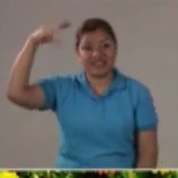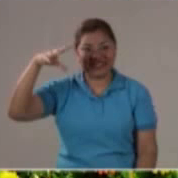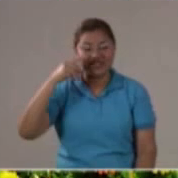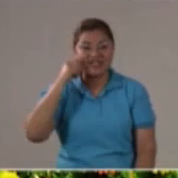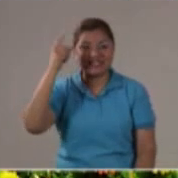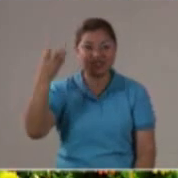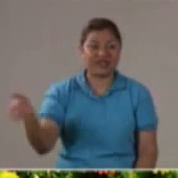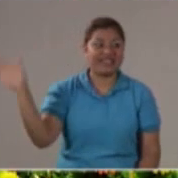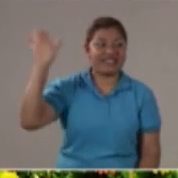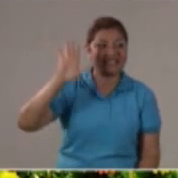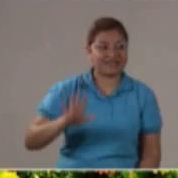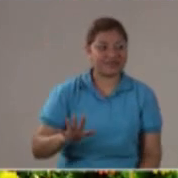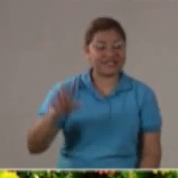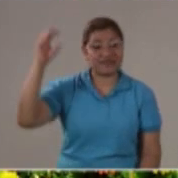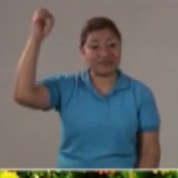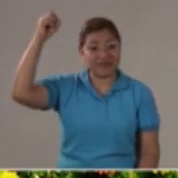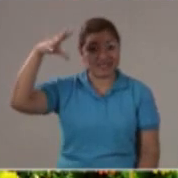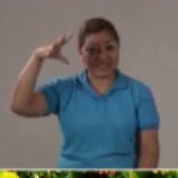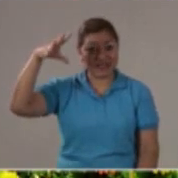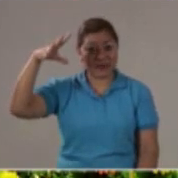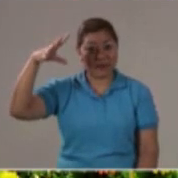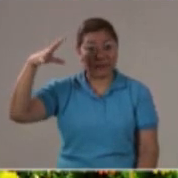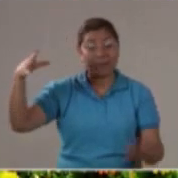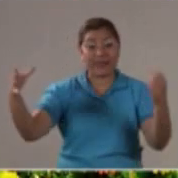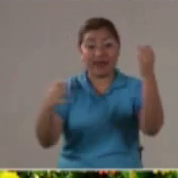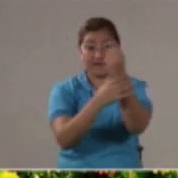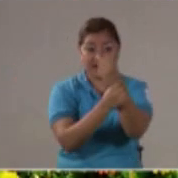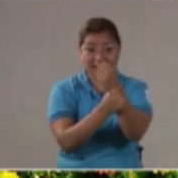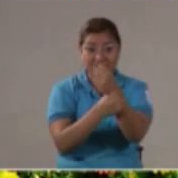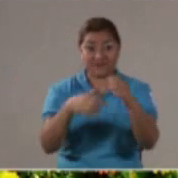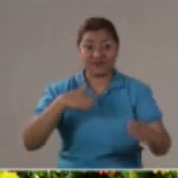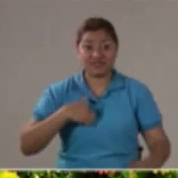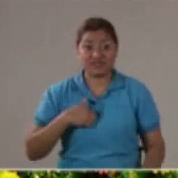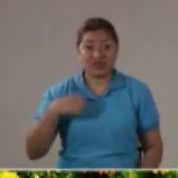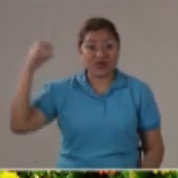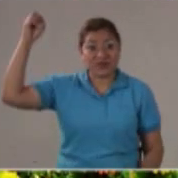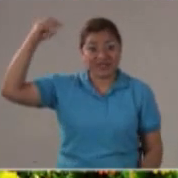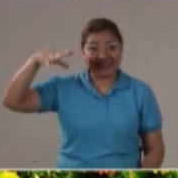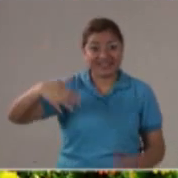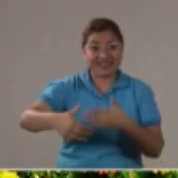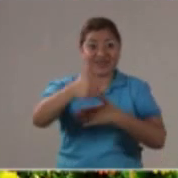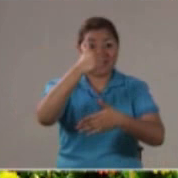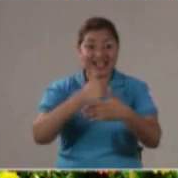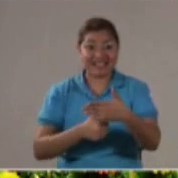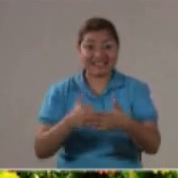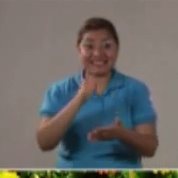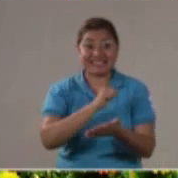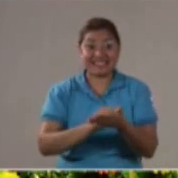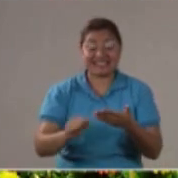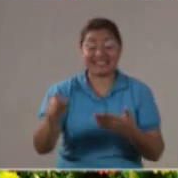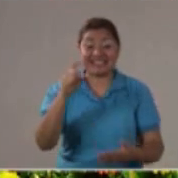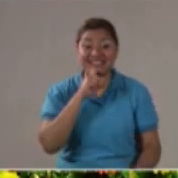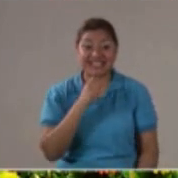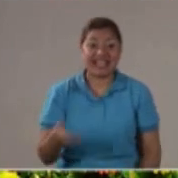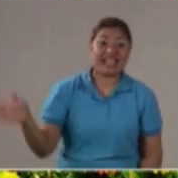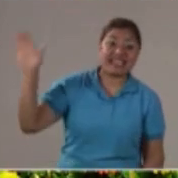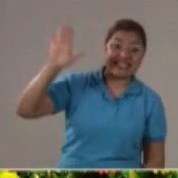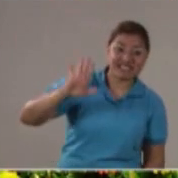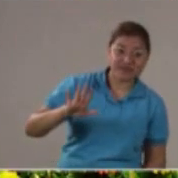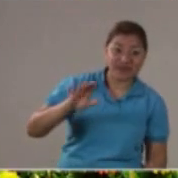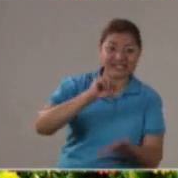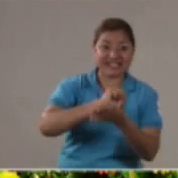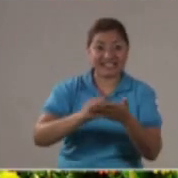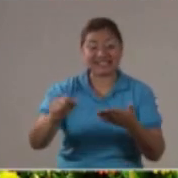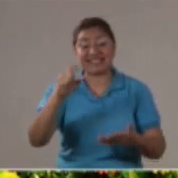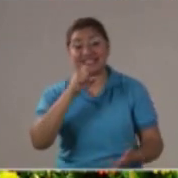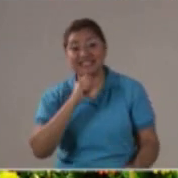Santa Cena Melquisedec bendijo a Abraham. Yo bendigo antes de la Santa Cena, repito, me bendicen después de la Santa Cena. Yo